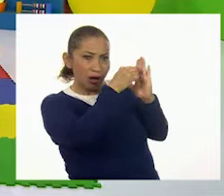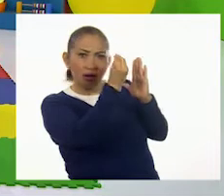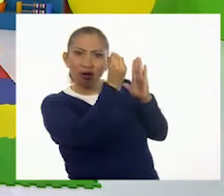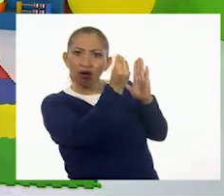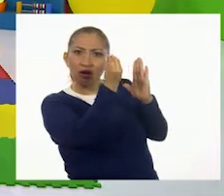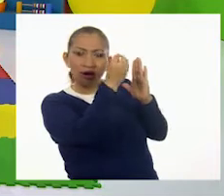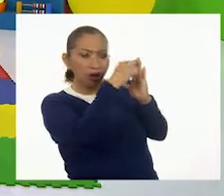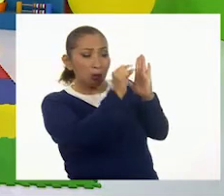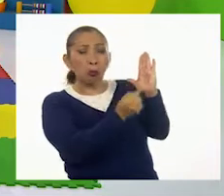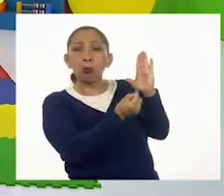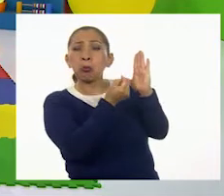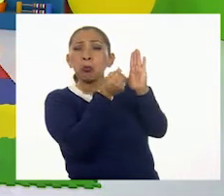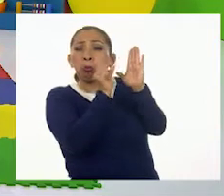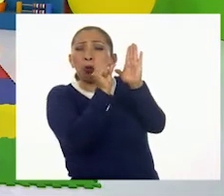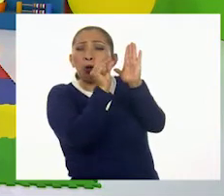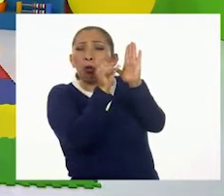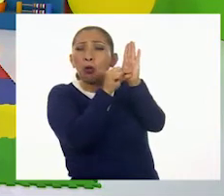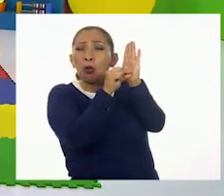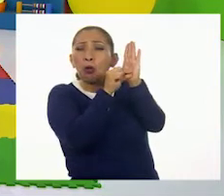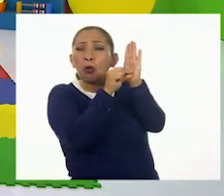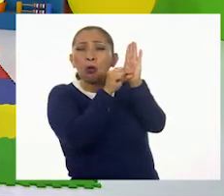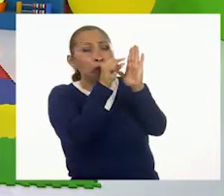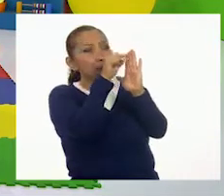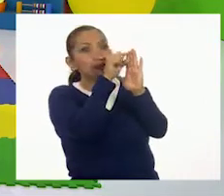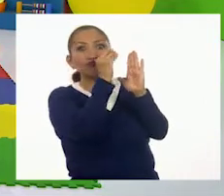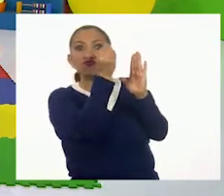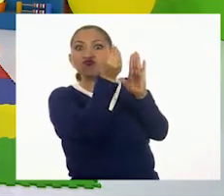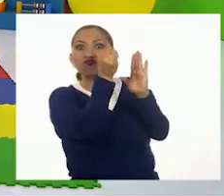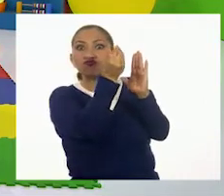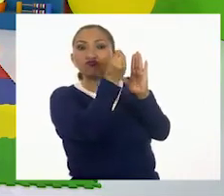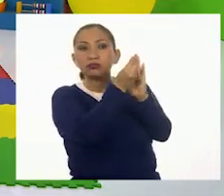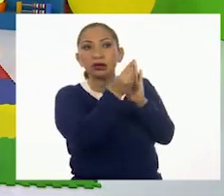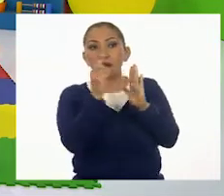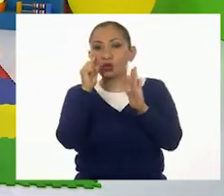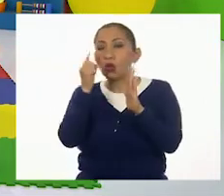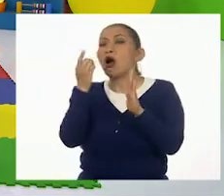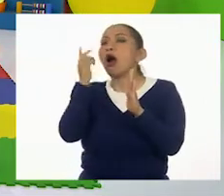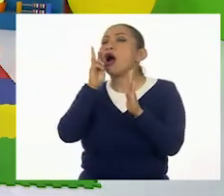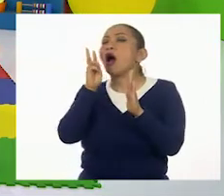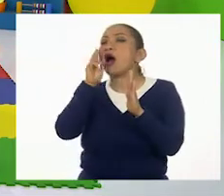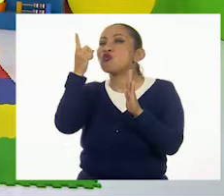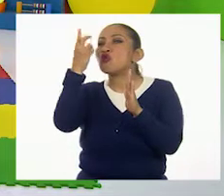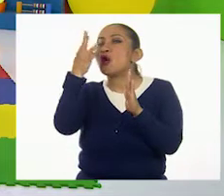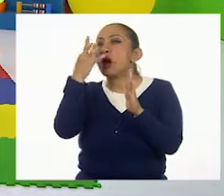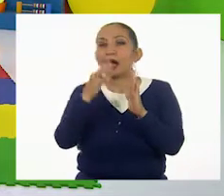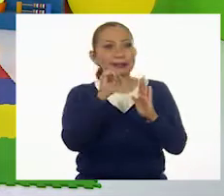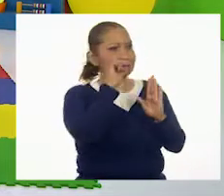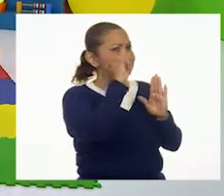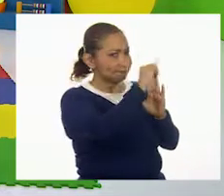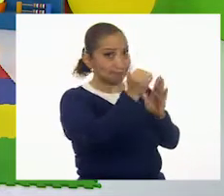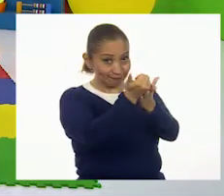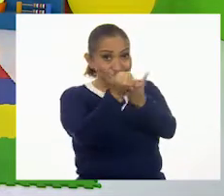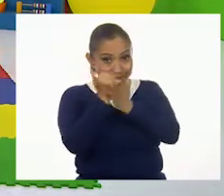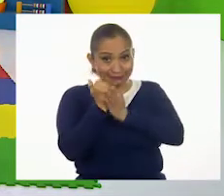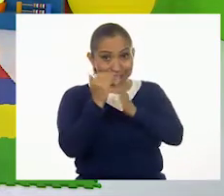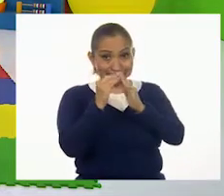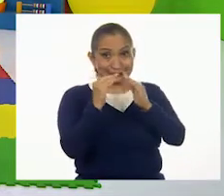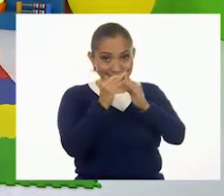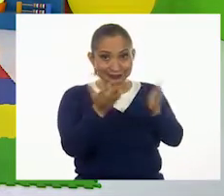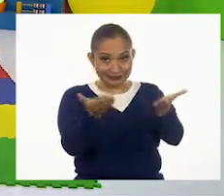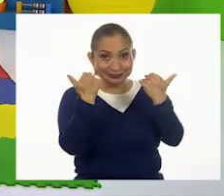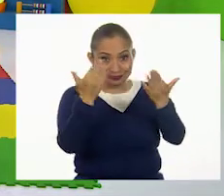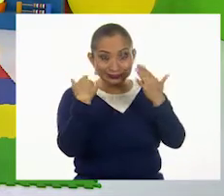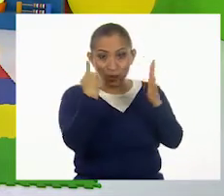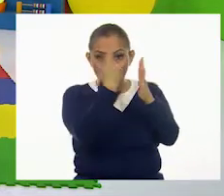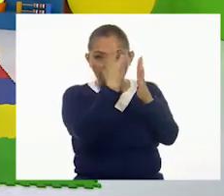había más puntos arriba. Muy bien. ¿Y si cuentas para comprobarlo? ¡Sí! ¿Me ayudan en casa? Venga,